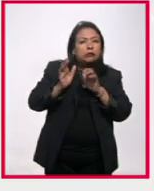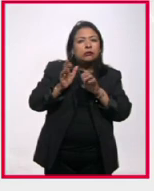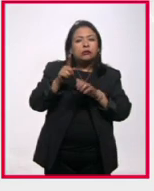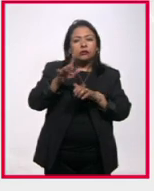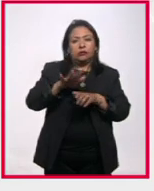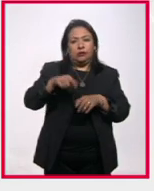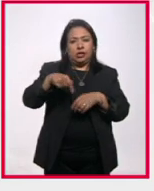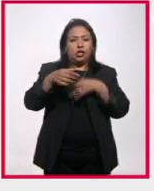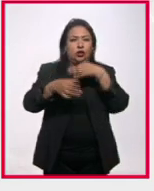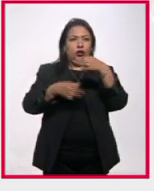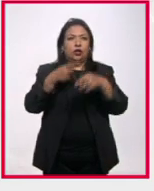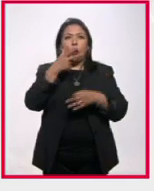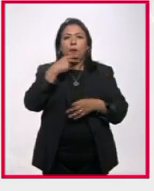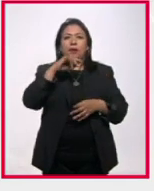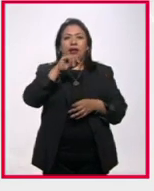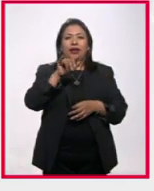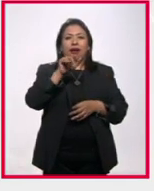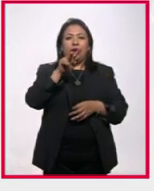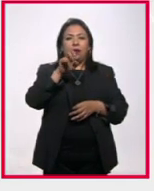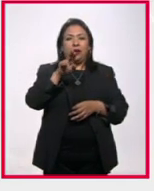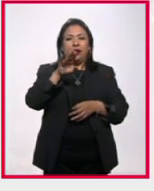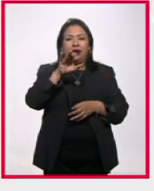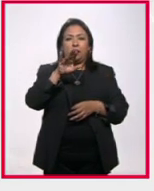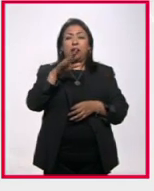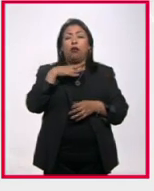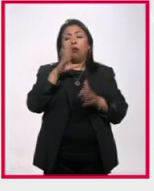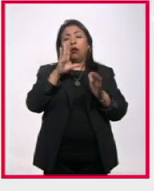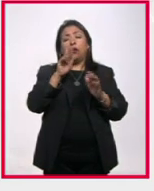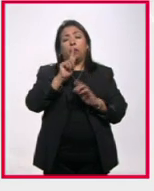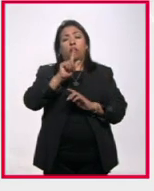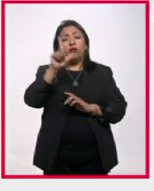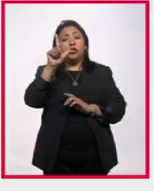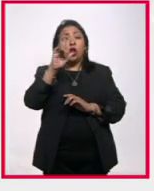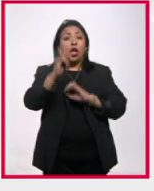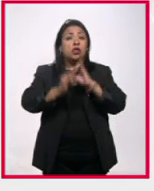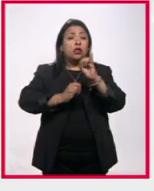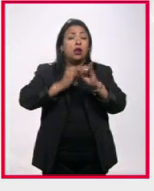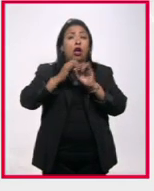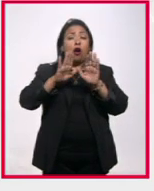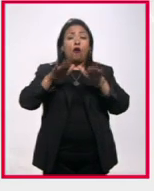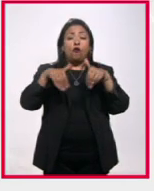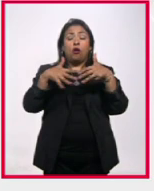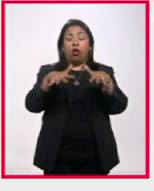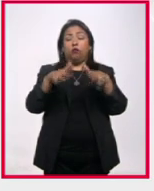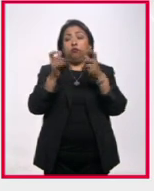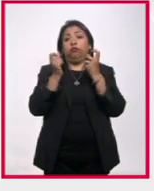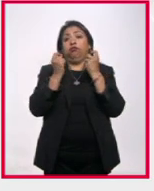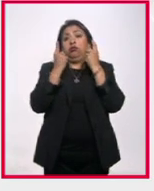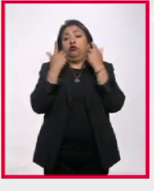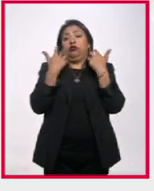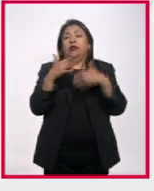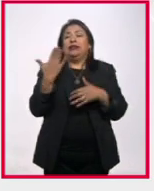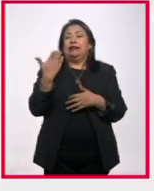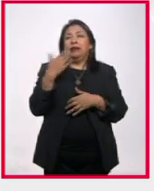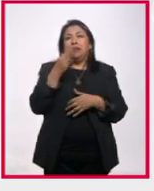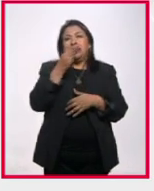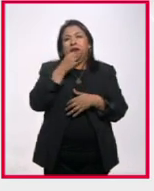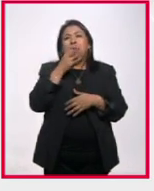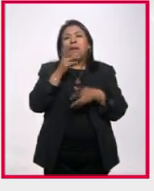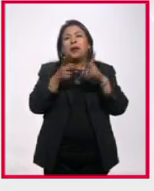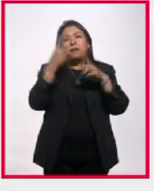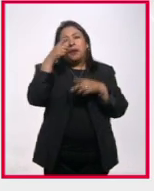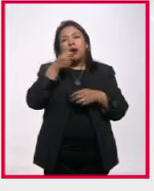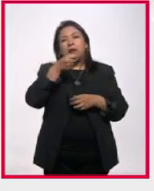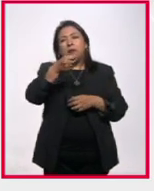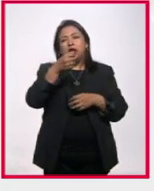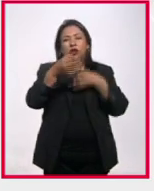este espacio. Javier Camarena, gran tenor que está haciendo una carrera internacional verdaderamente admirable. Y hace unos minutos platicó para las